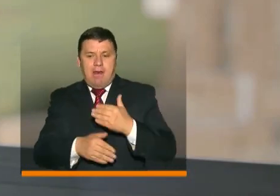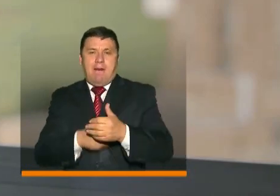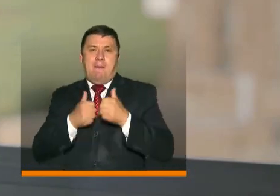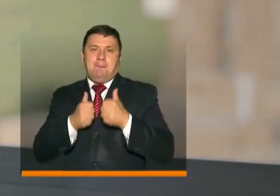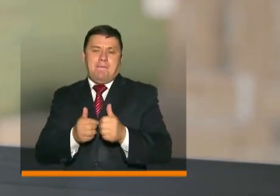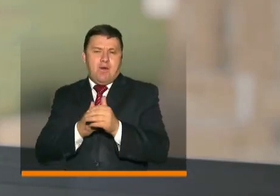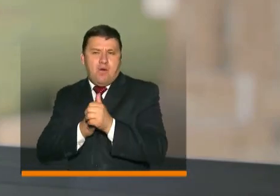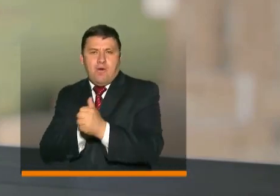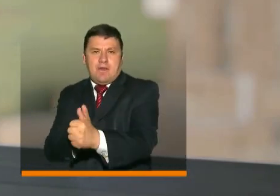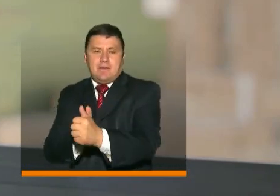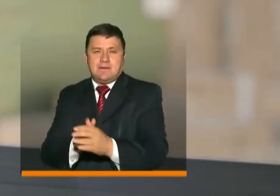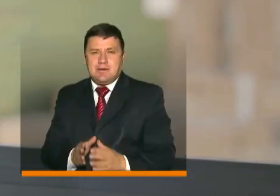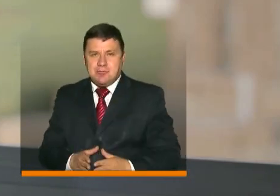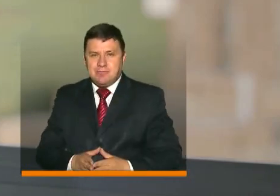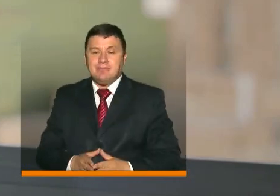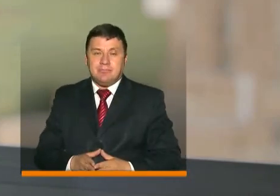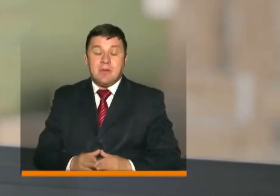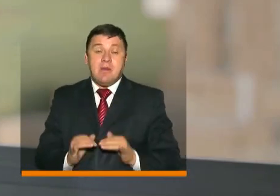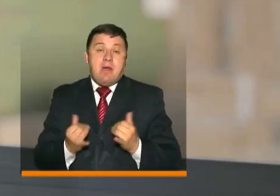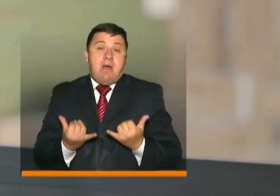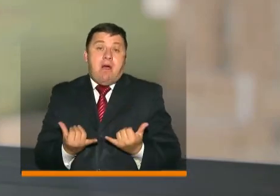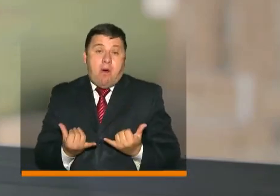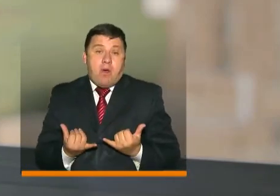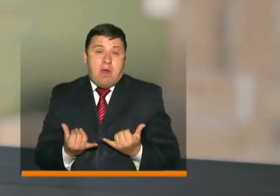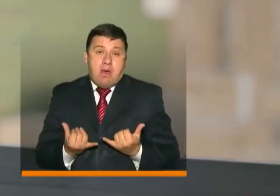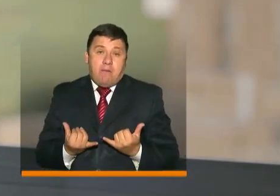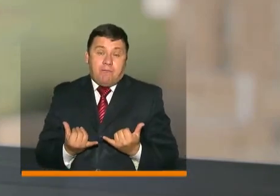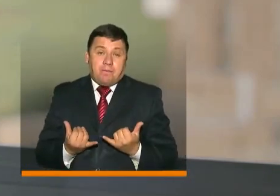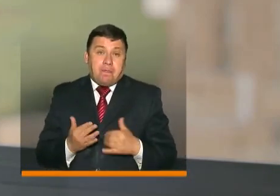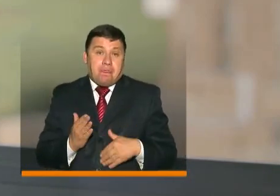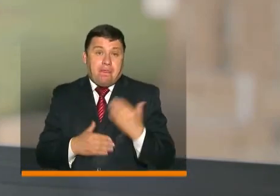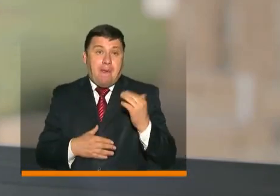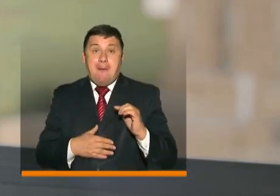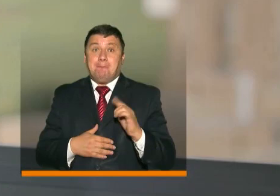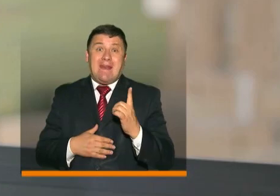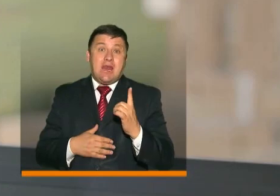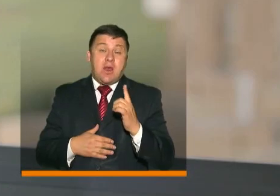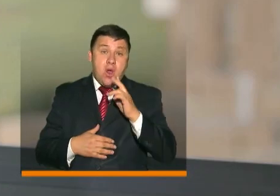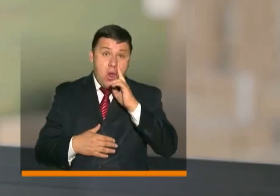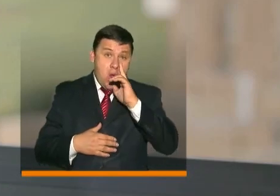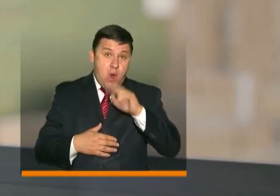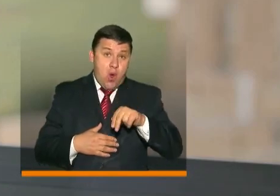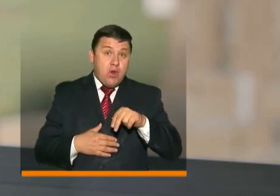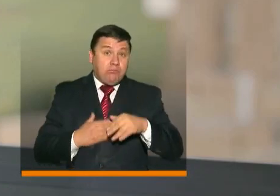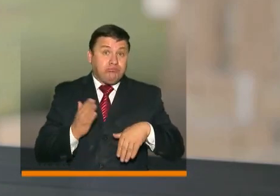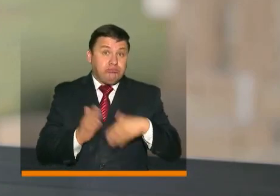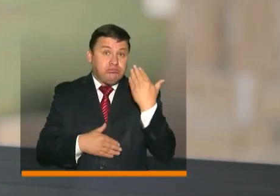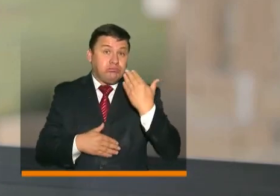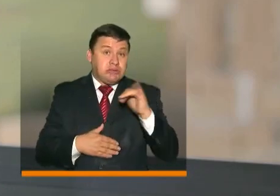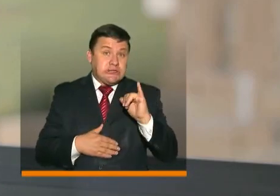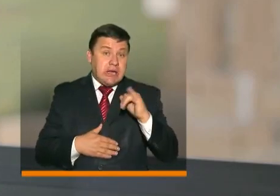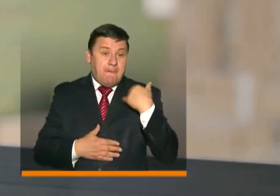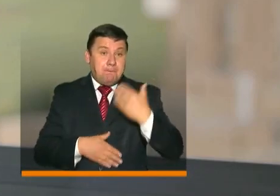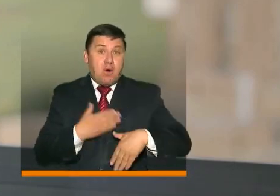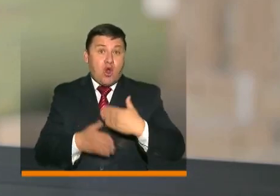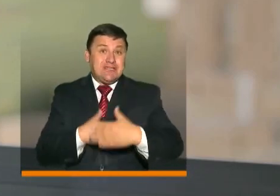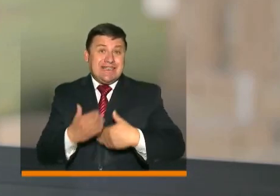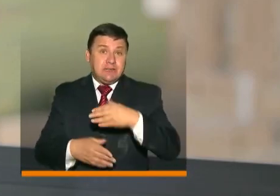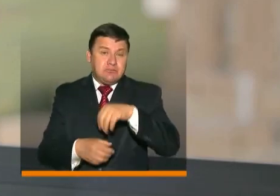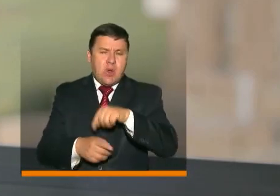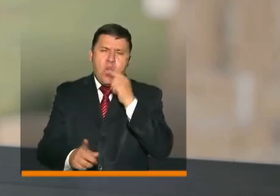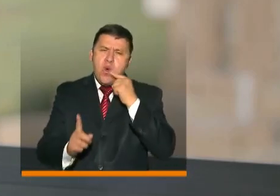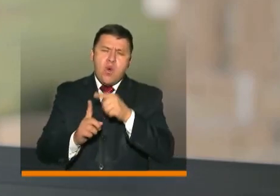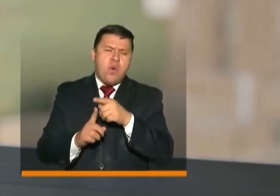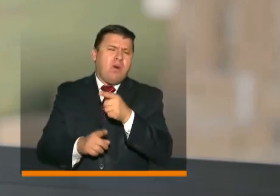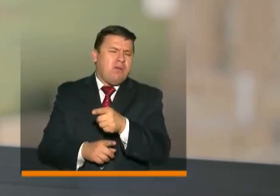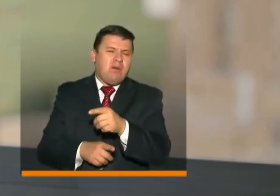las orientaciones. Ahora, a partir del 1 de junio, iniciamos un nuevo proceso que tiene que ver